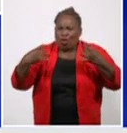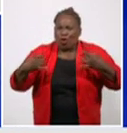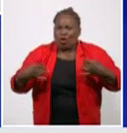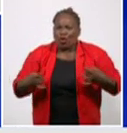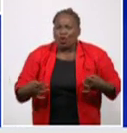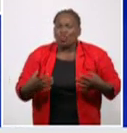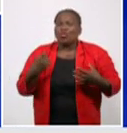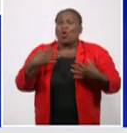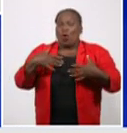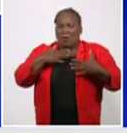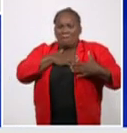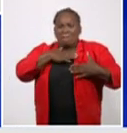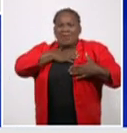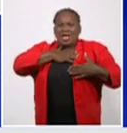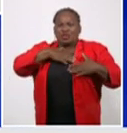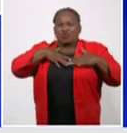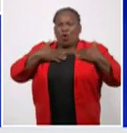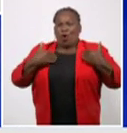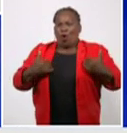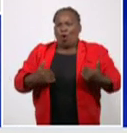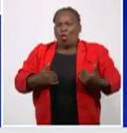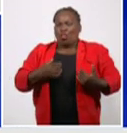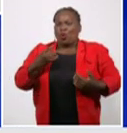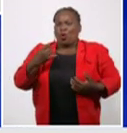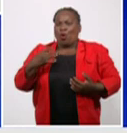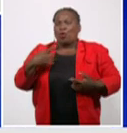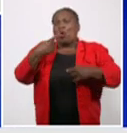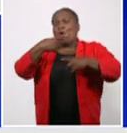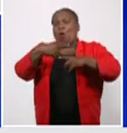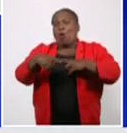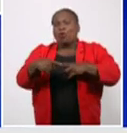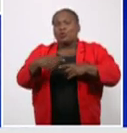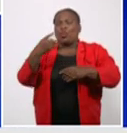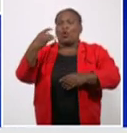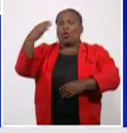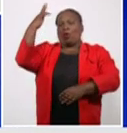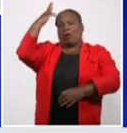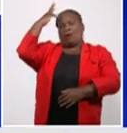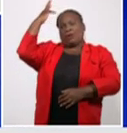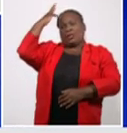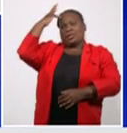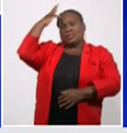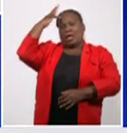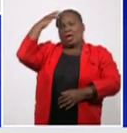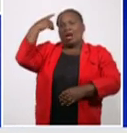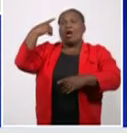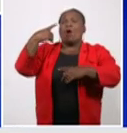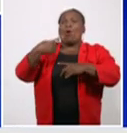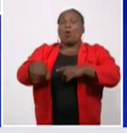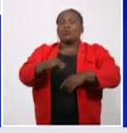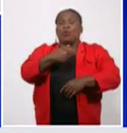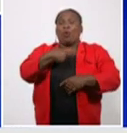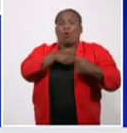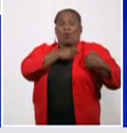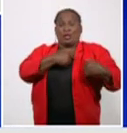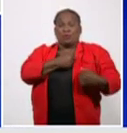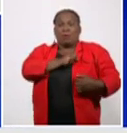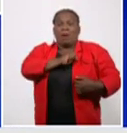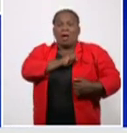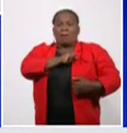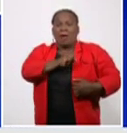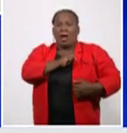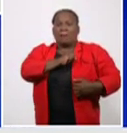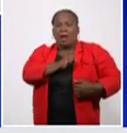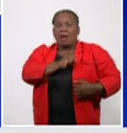pecho. Otros son dolor en los músculos o dolor de cabeza, latidos rápidos o fuertes del corazón, pérdida del